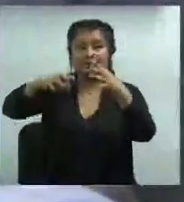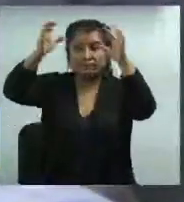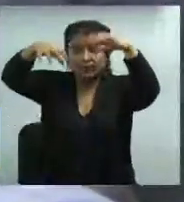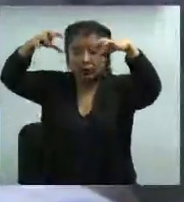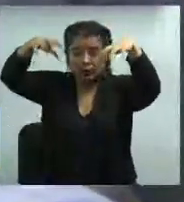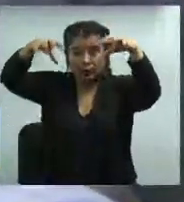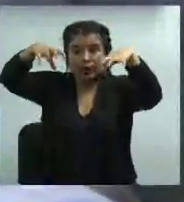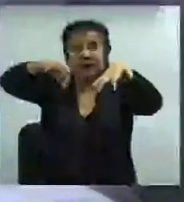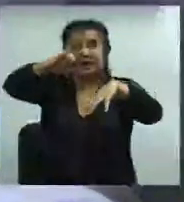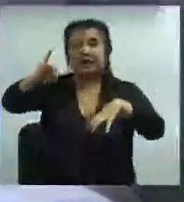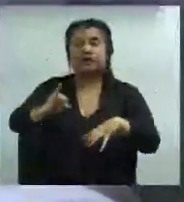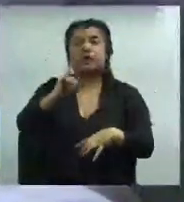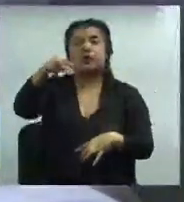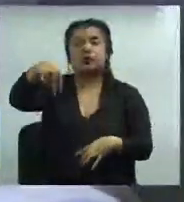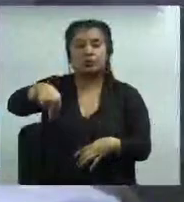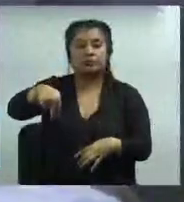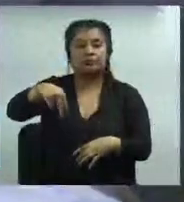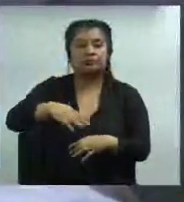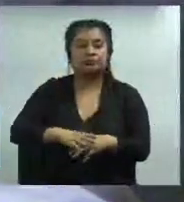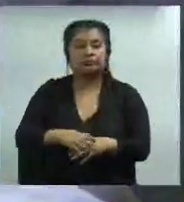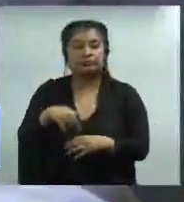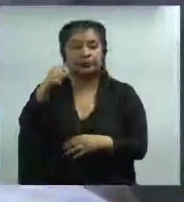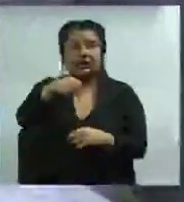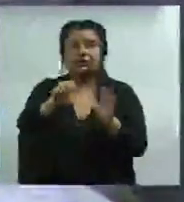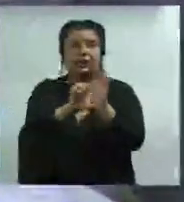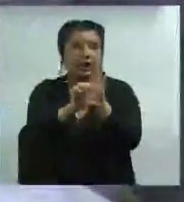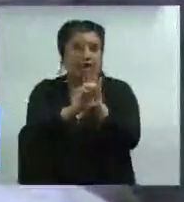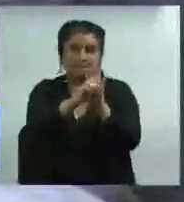junio. Ese es un ejemplo.